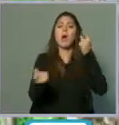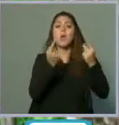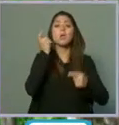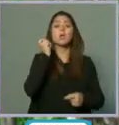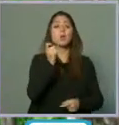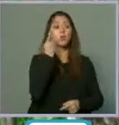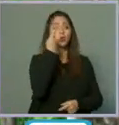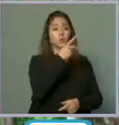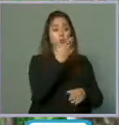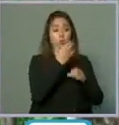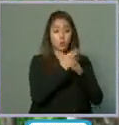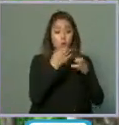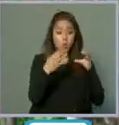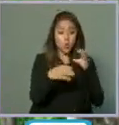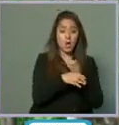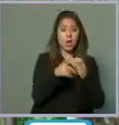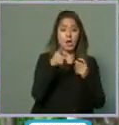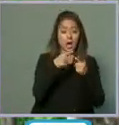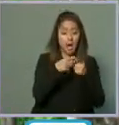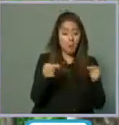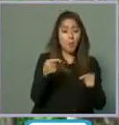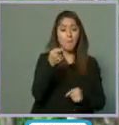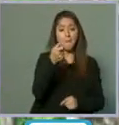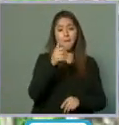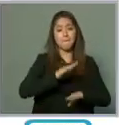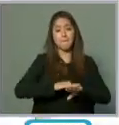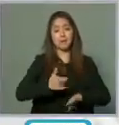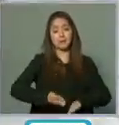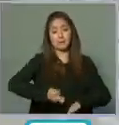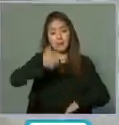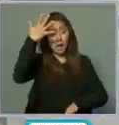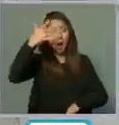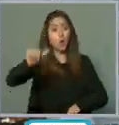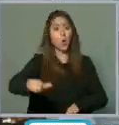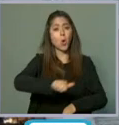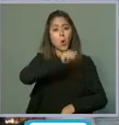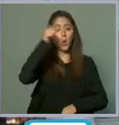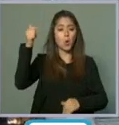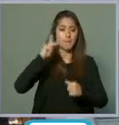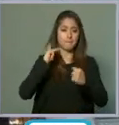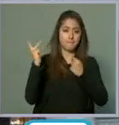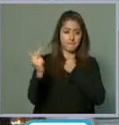productos japoneses también son un poco más caros que los de otros países.